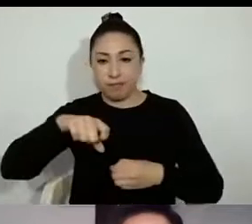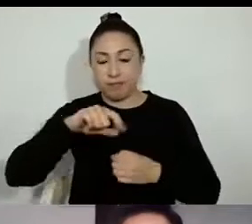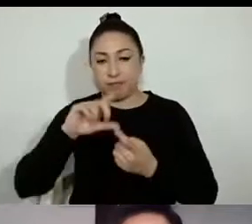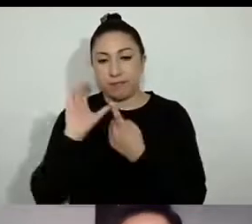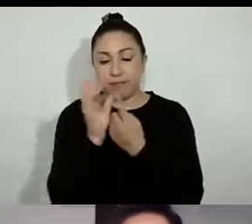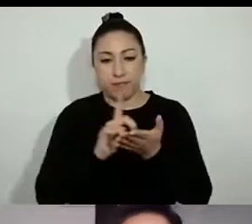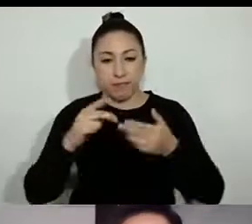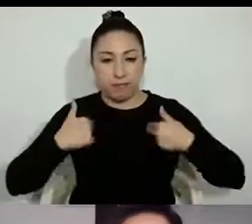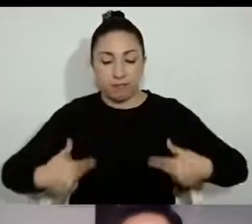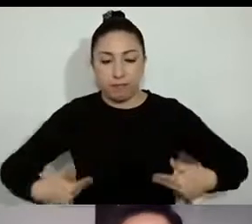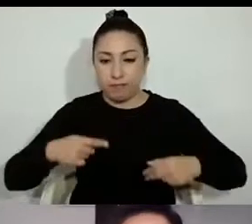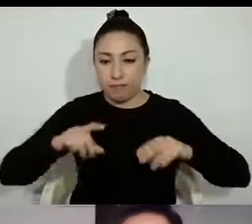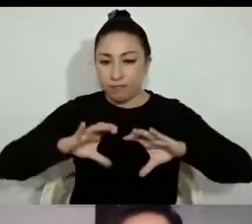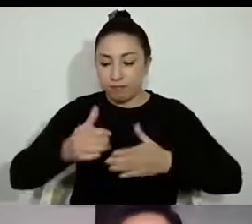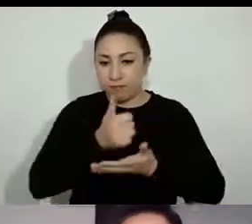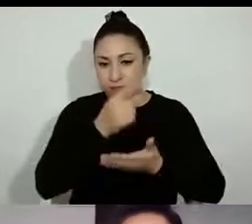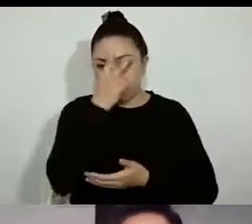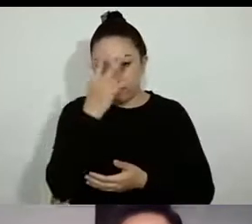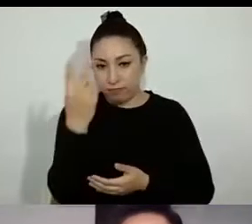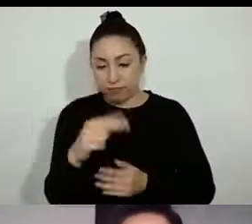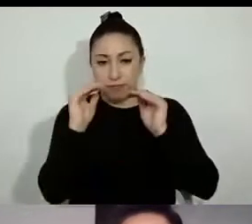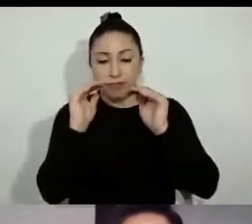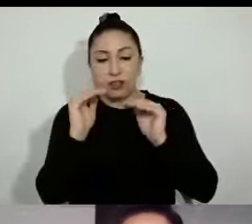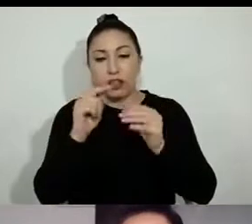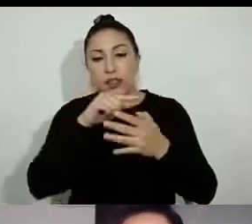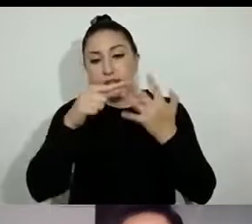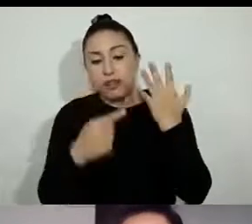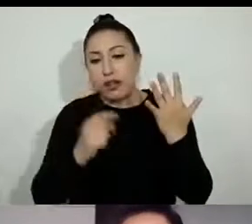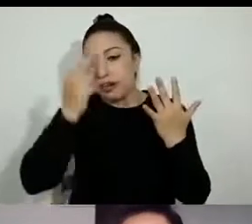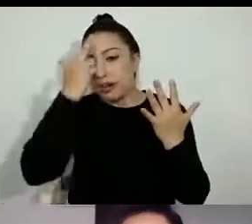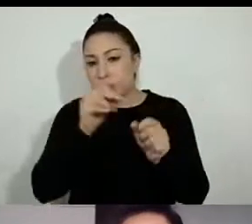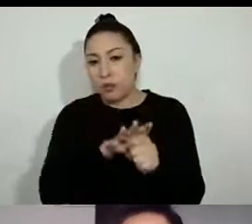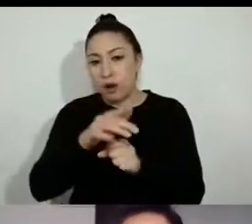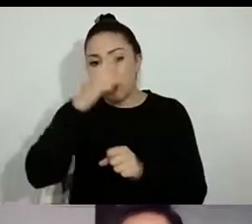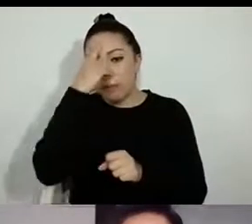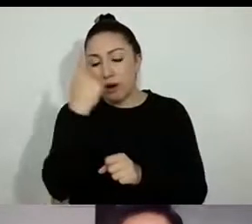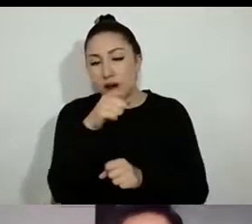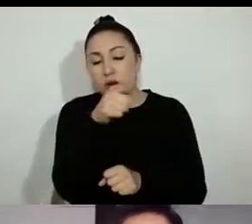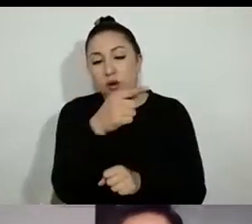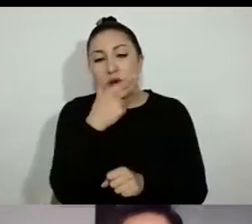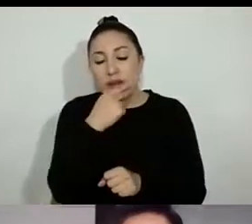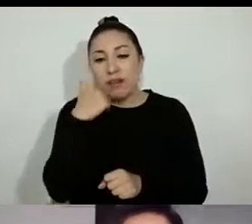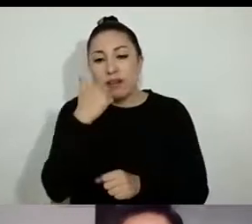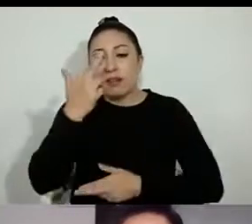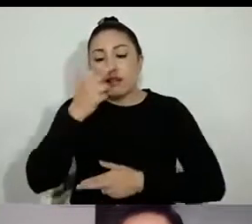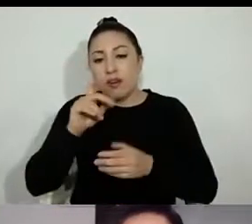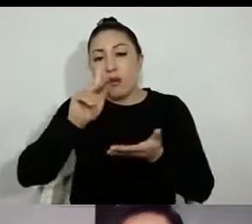del Congreso de la Ciudad de México las razones y consideraciones por las que solicita la reelección al cargo